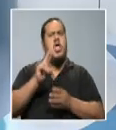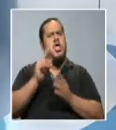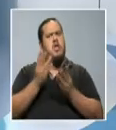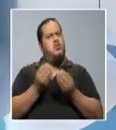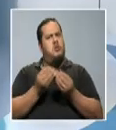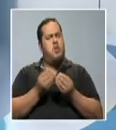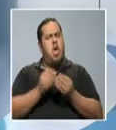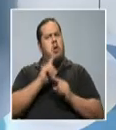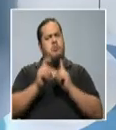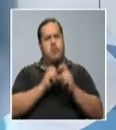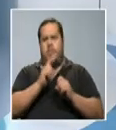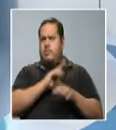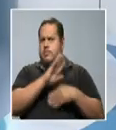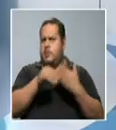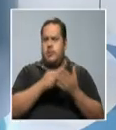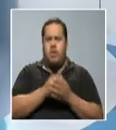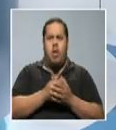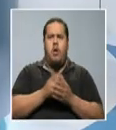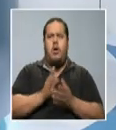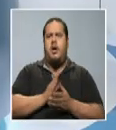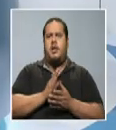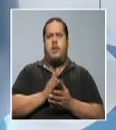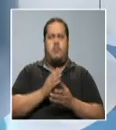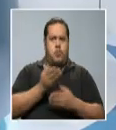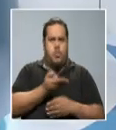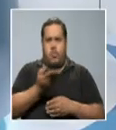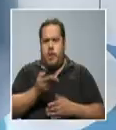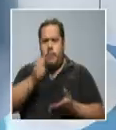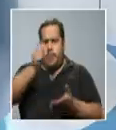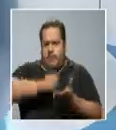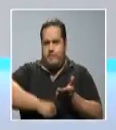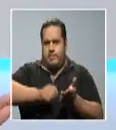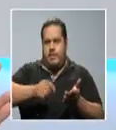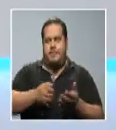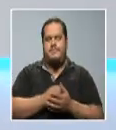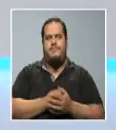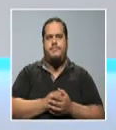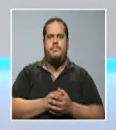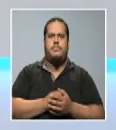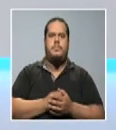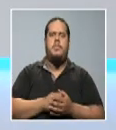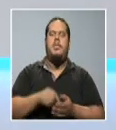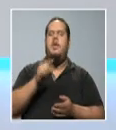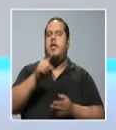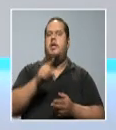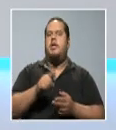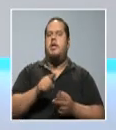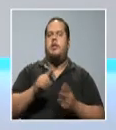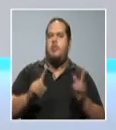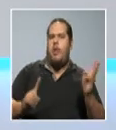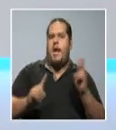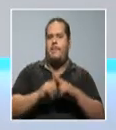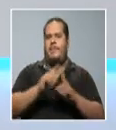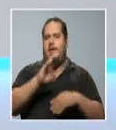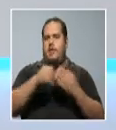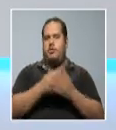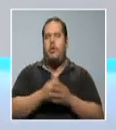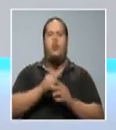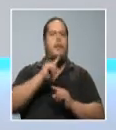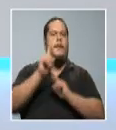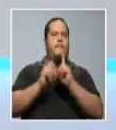preguntar absolutamente todo a la hora que va a hacer la gestión. Claro, eso aplica creo que en todo, ¿verdad?